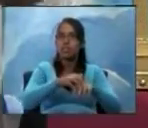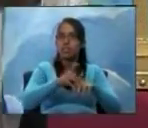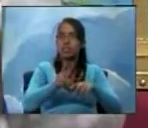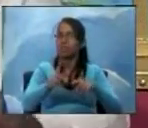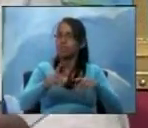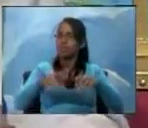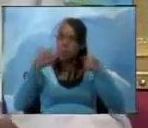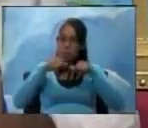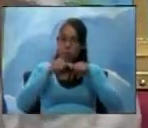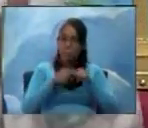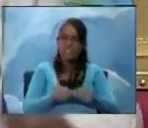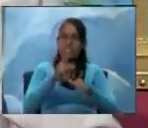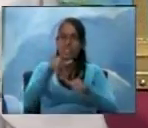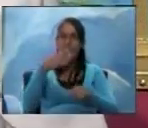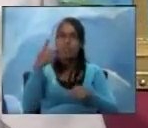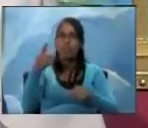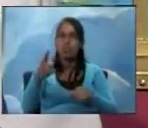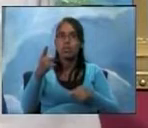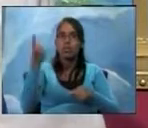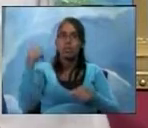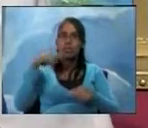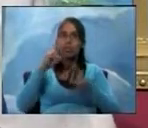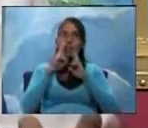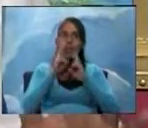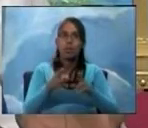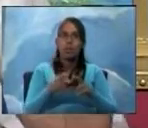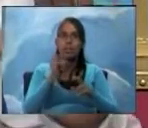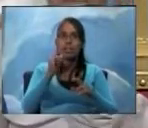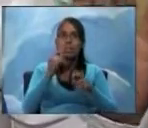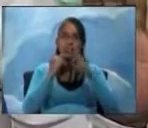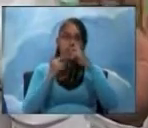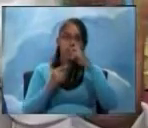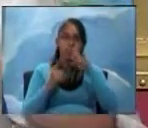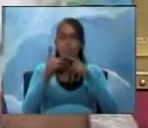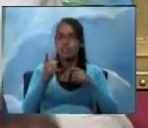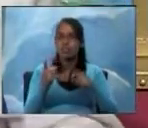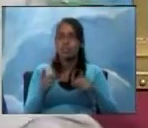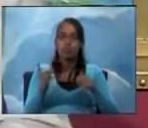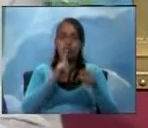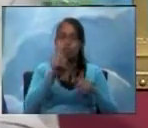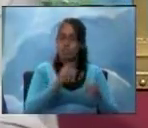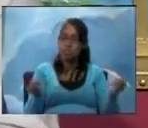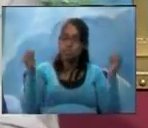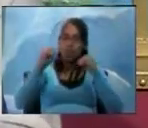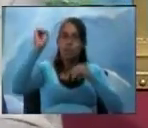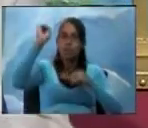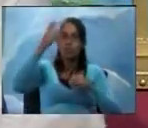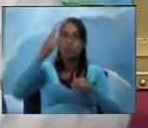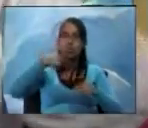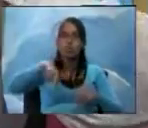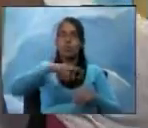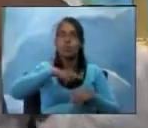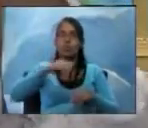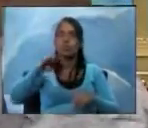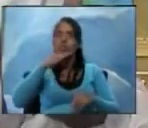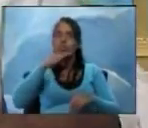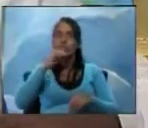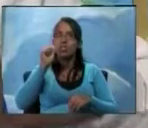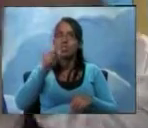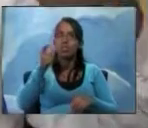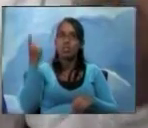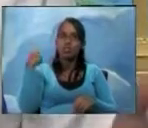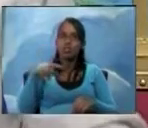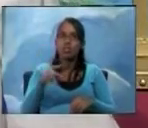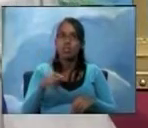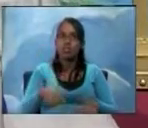ira, pero manténgase, que después usted va a tener una respuesta. Y dice, no se ponga el sol vuestro enojo. Si usted tiene una ira